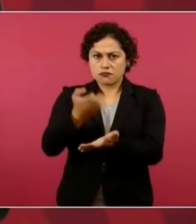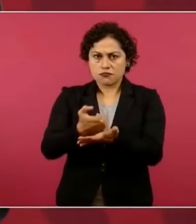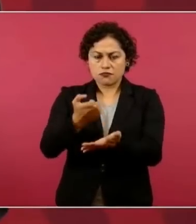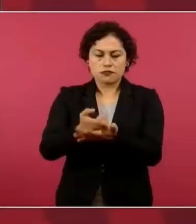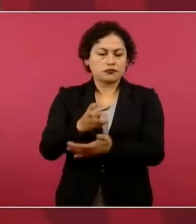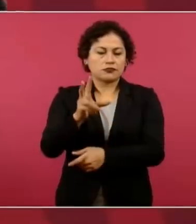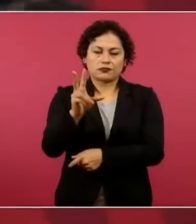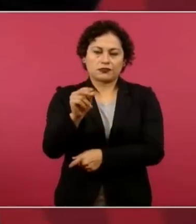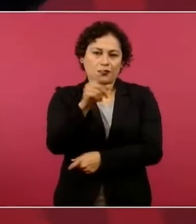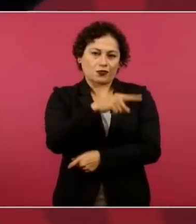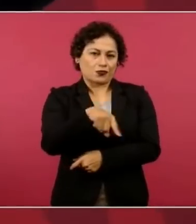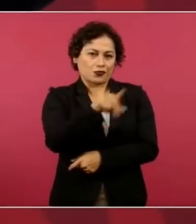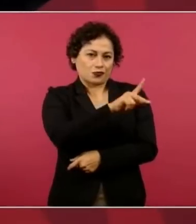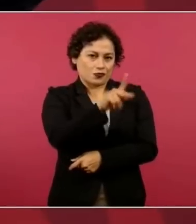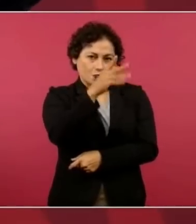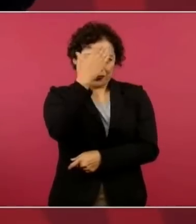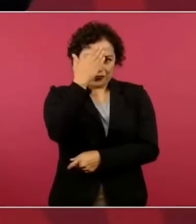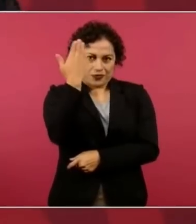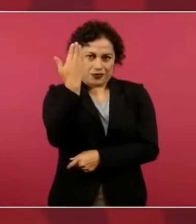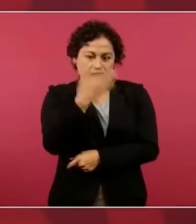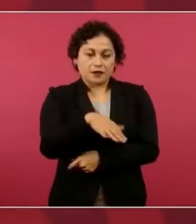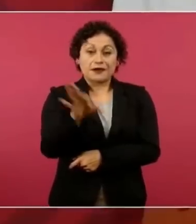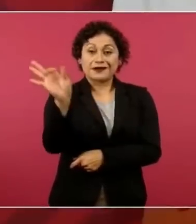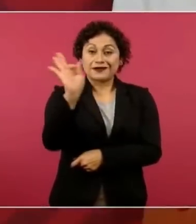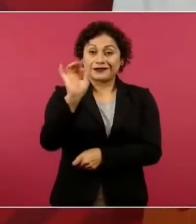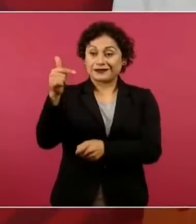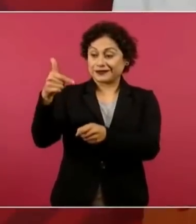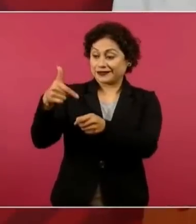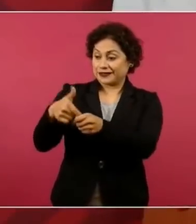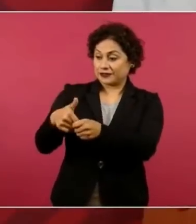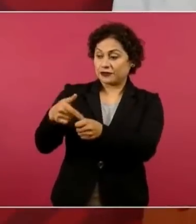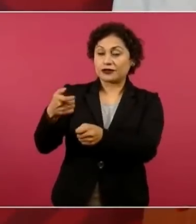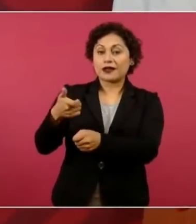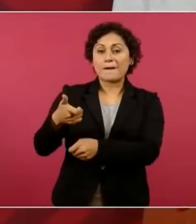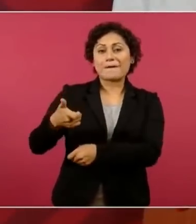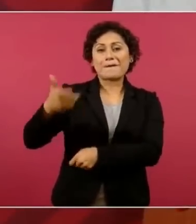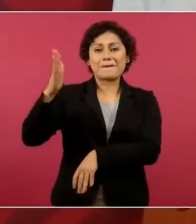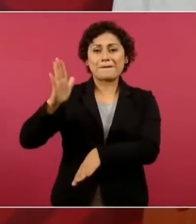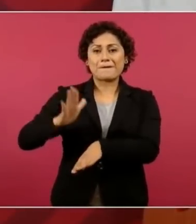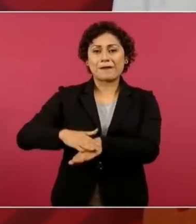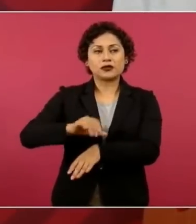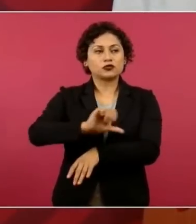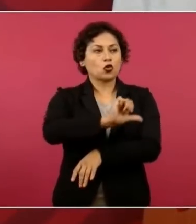aumenta el precio de las gasolinas, se va todo